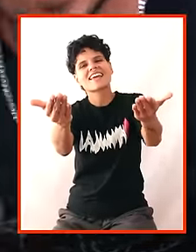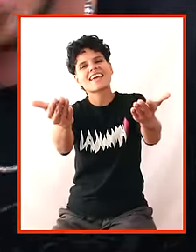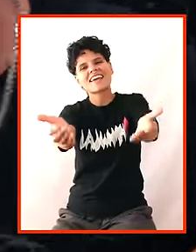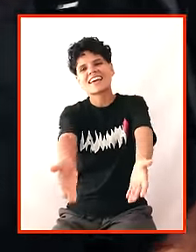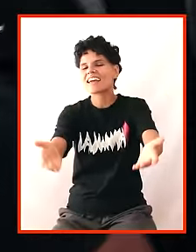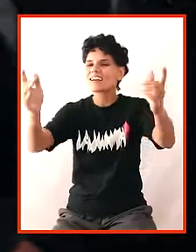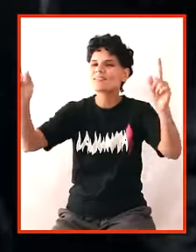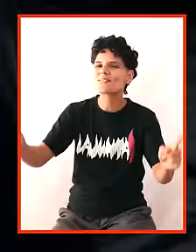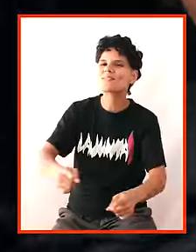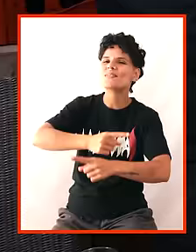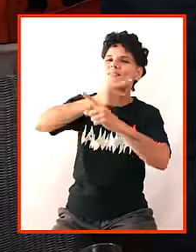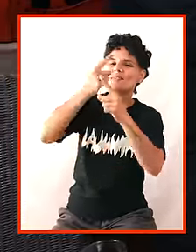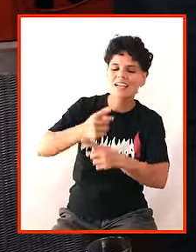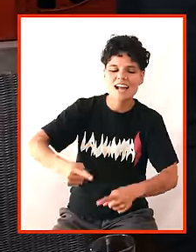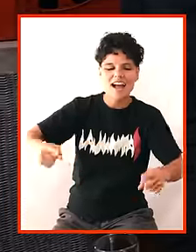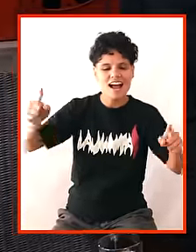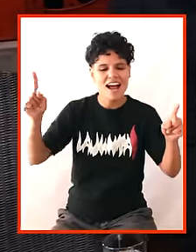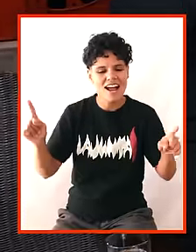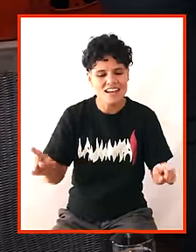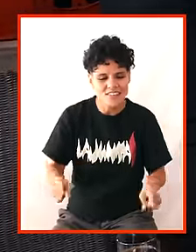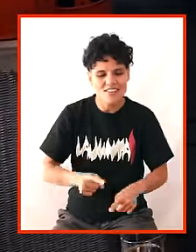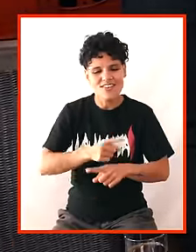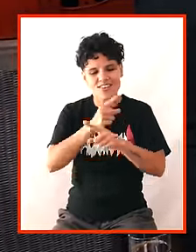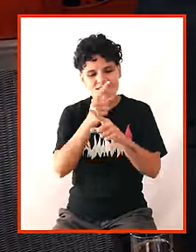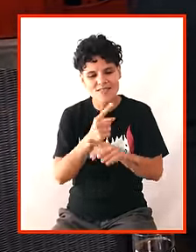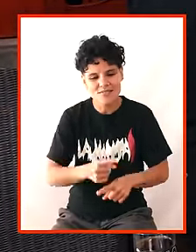deseamos a ti,